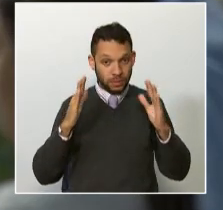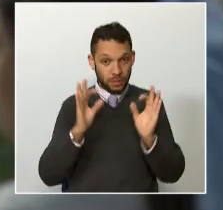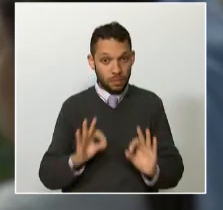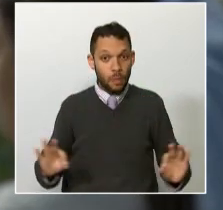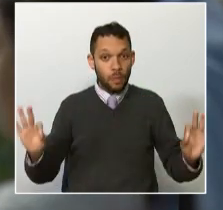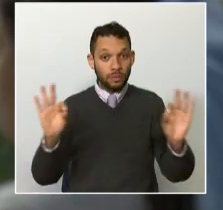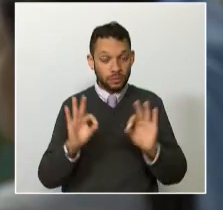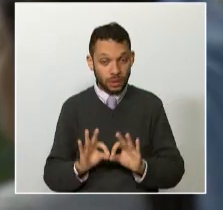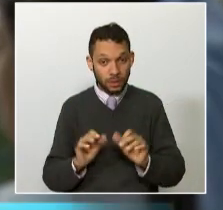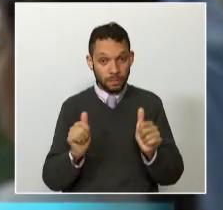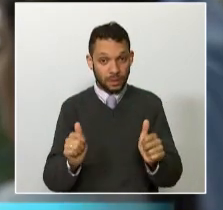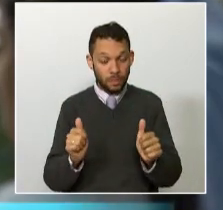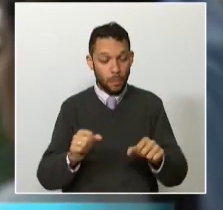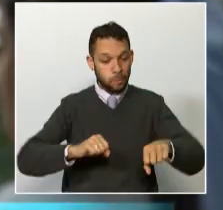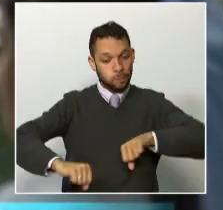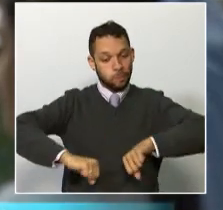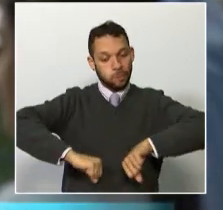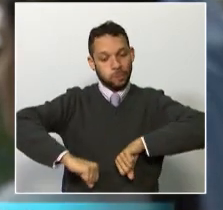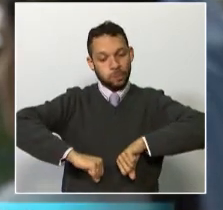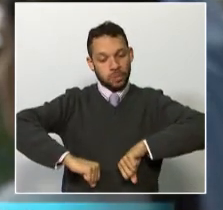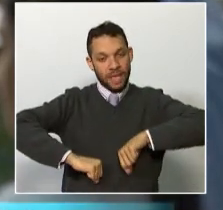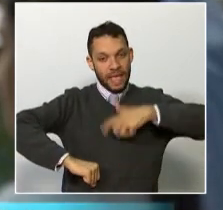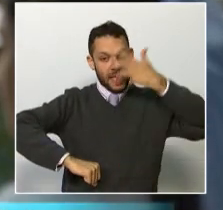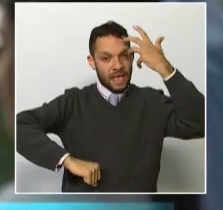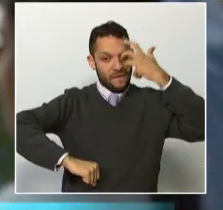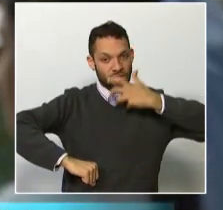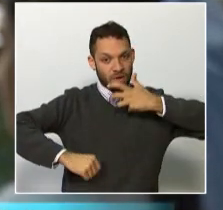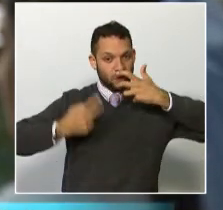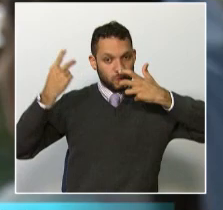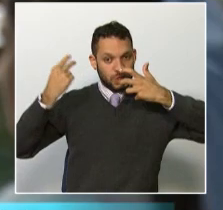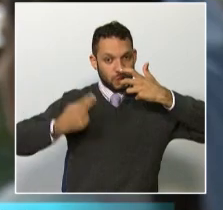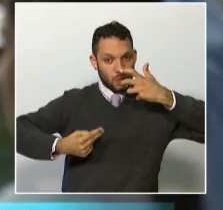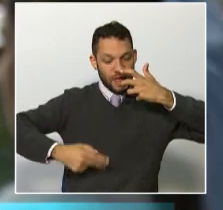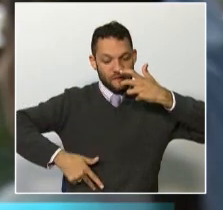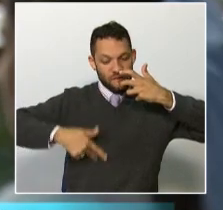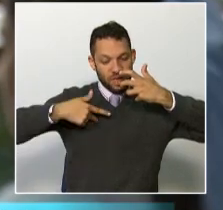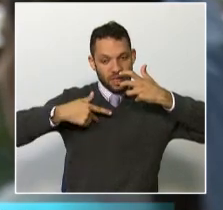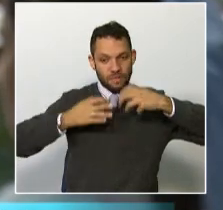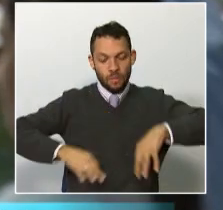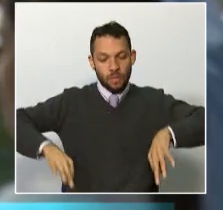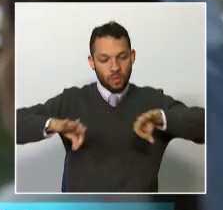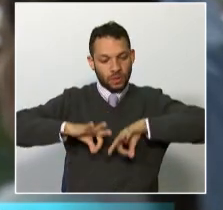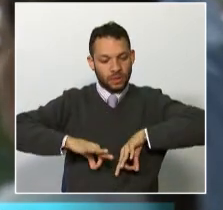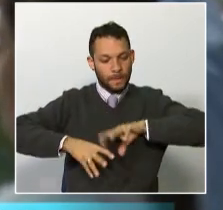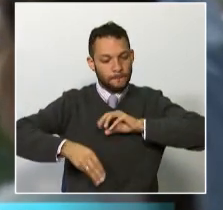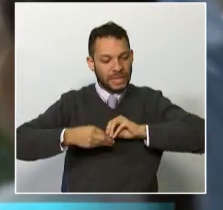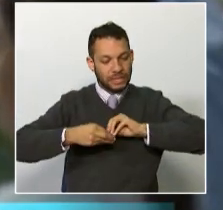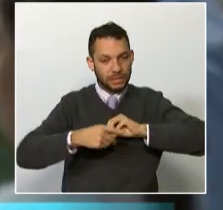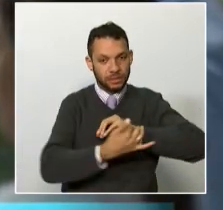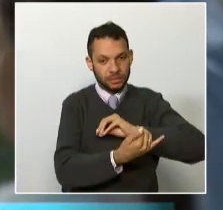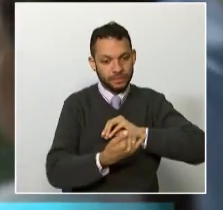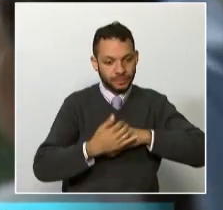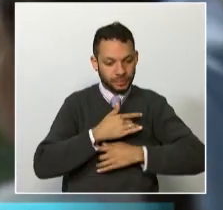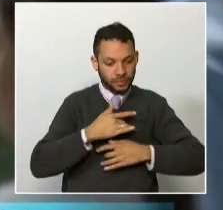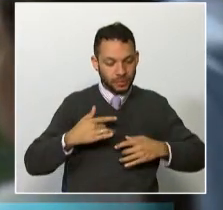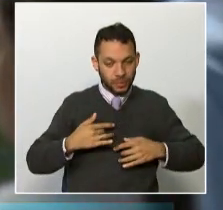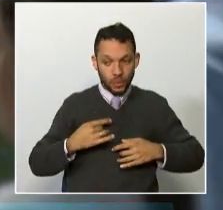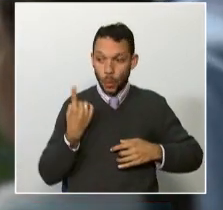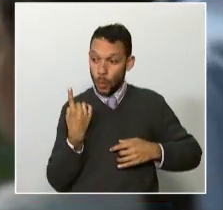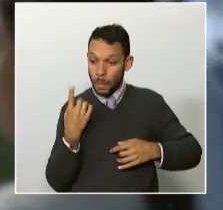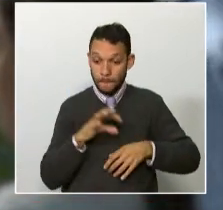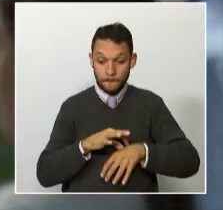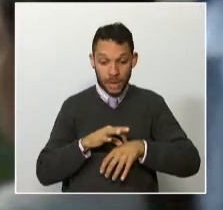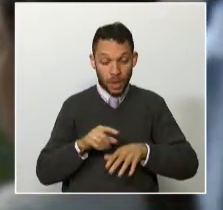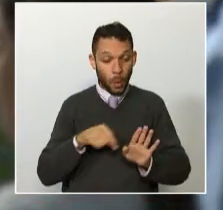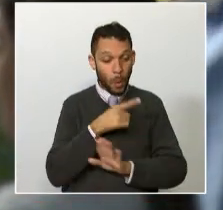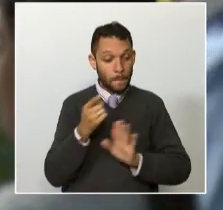importancia, primero, de elaborar una historia clínica muy amplia, y segundo, que en la medicina una sola golondrina no hace